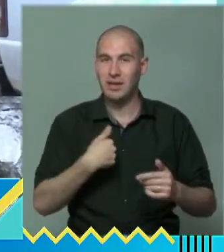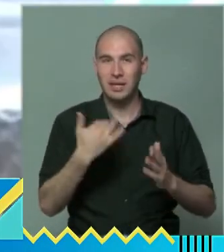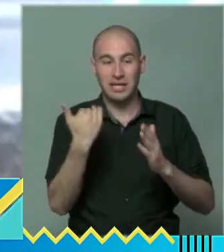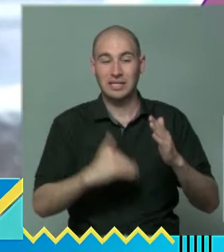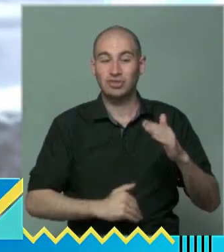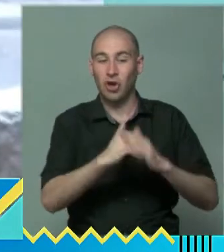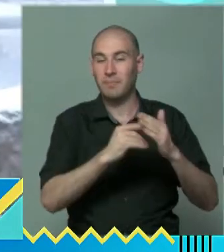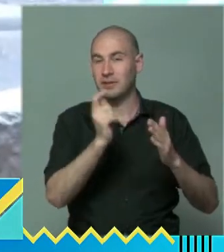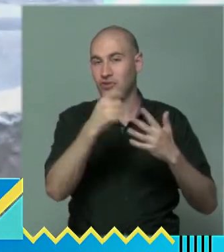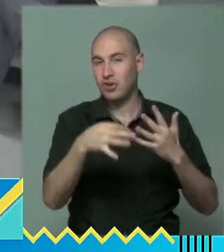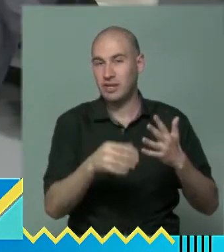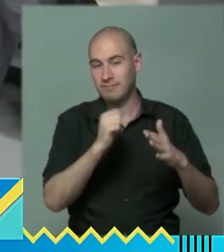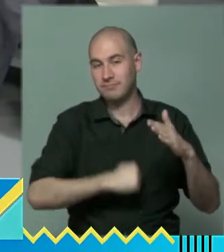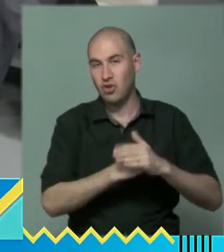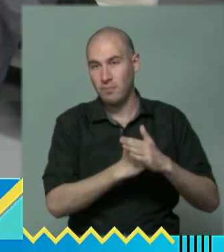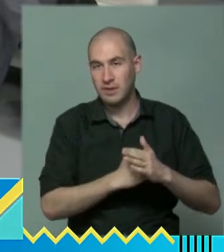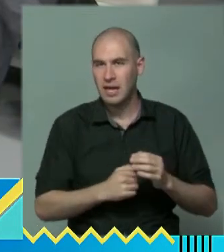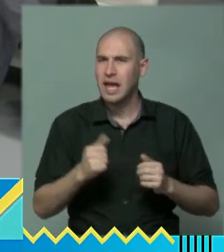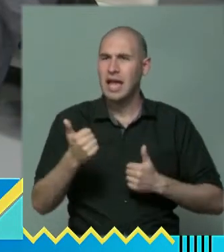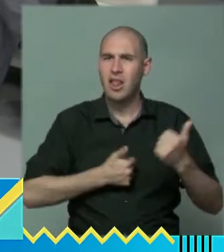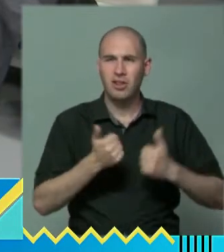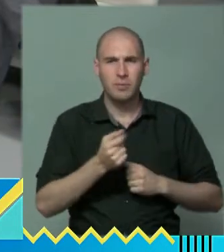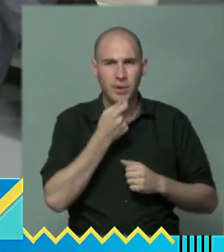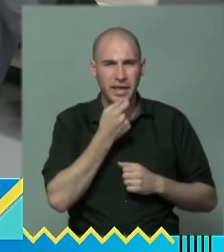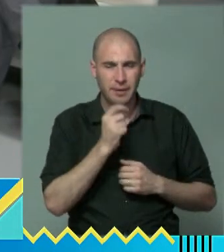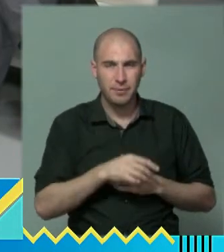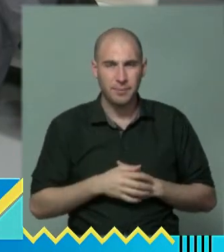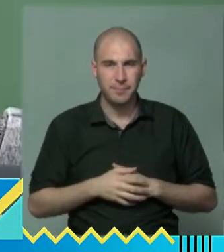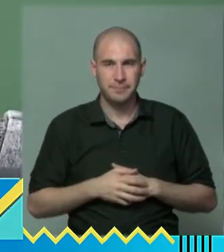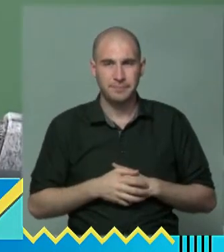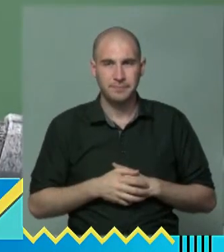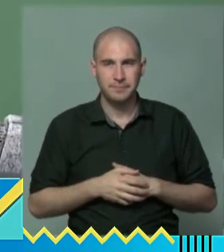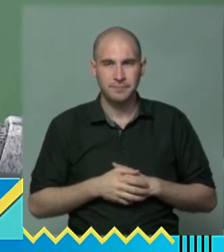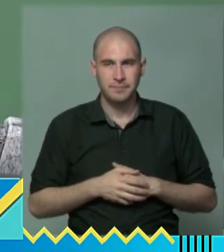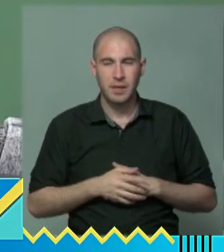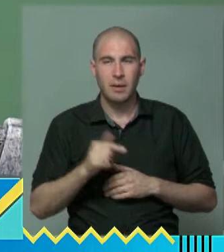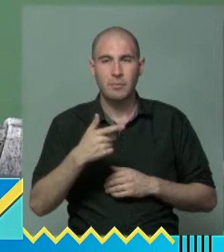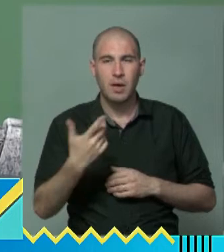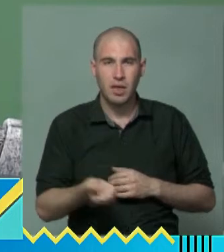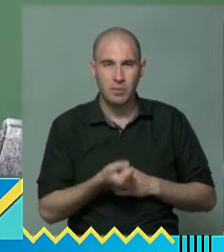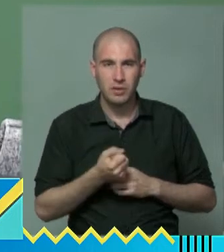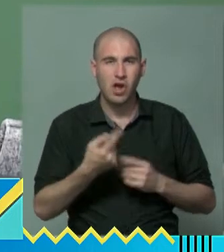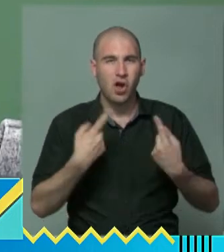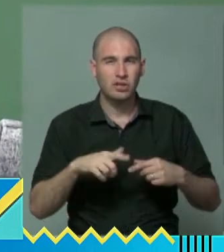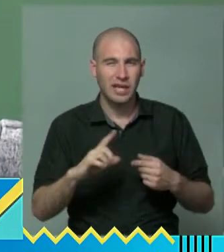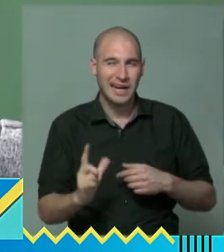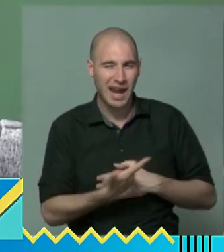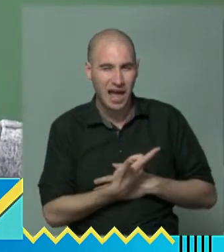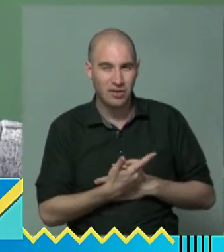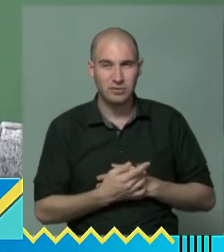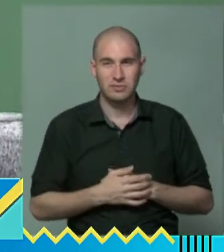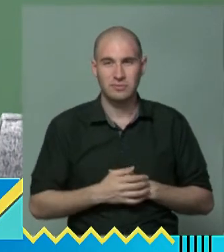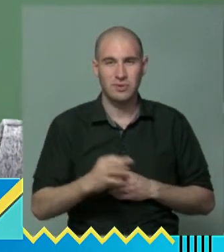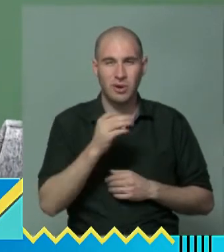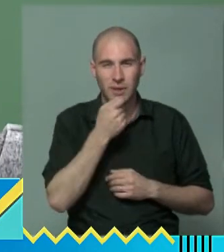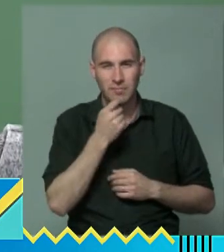limita. Bien. Ahora, más allá de eso, en la licitación te ha pasado de haber encontrado alguna situación de rareza, haber dicho,